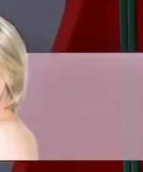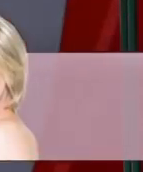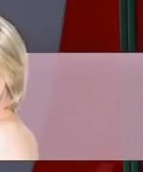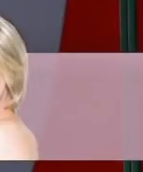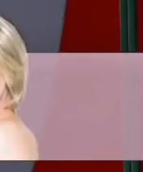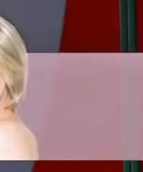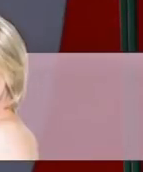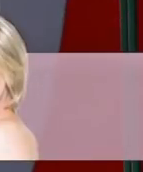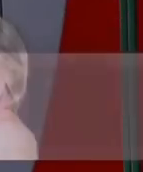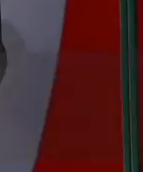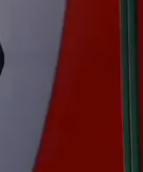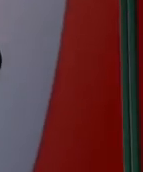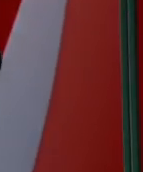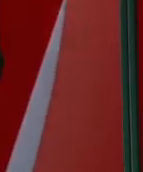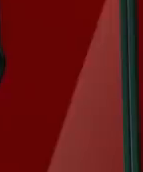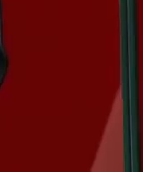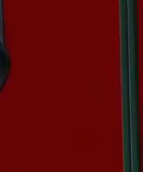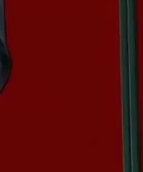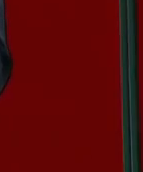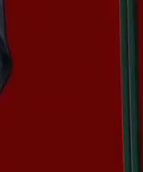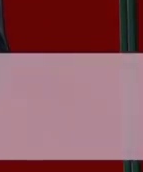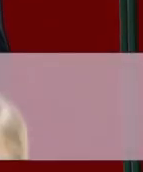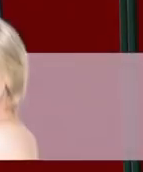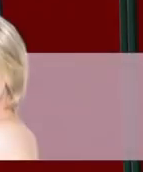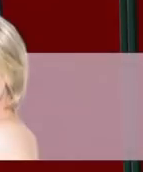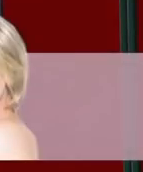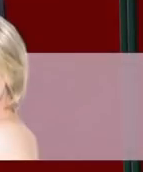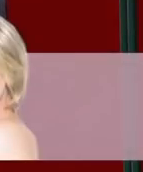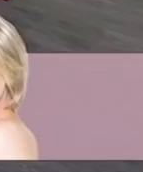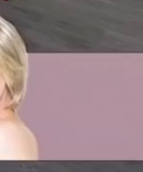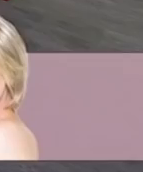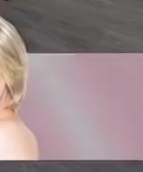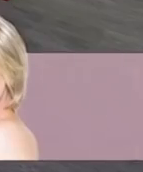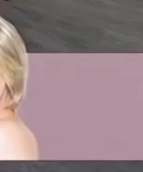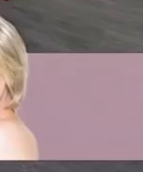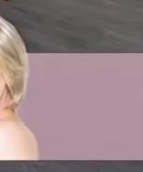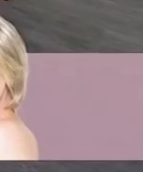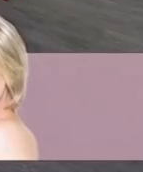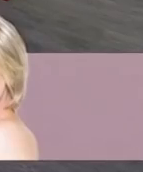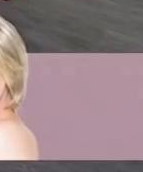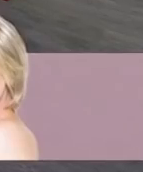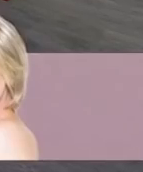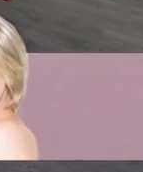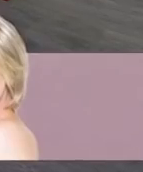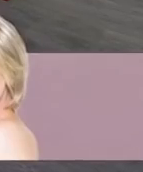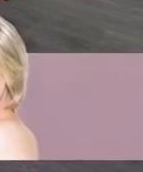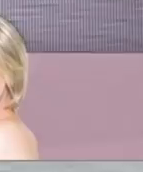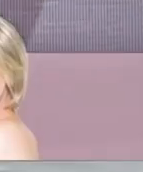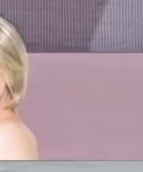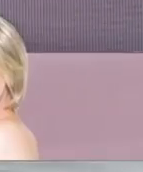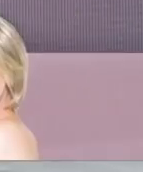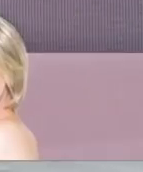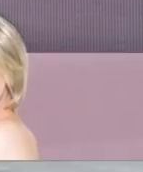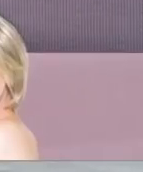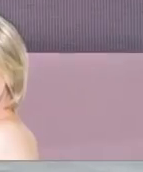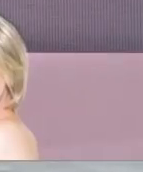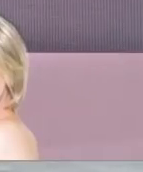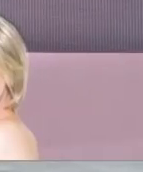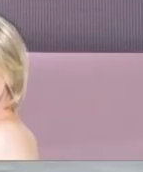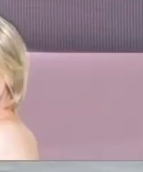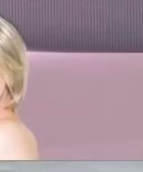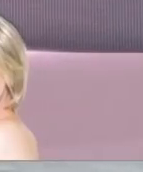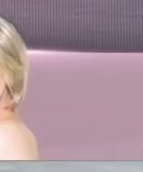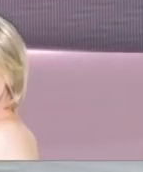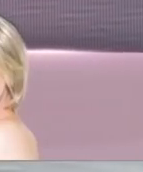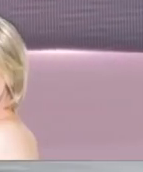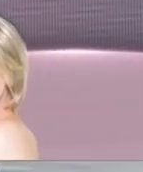tocarse algo en el pecho para hacerse una mastografía. Sí, estamos hablando ahora de que cuando te bañas y la detectas, pero como dice Calle, año con